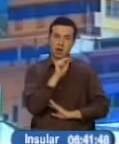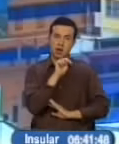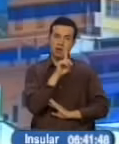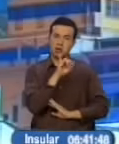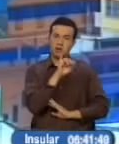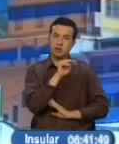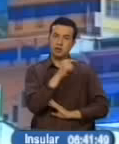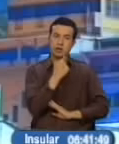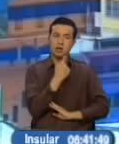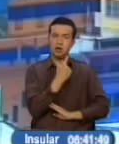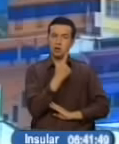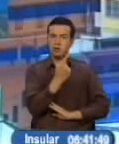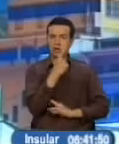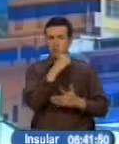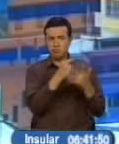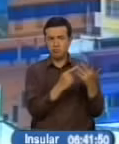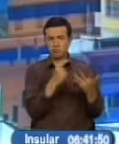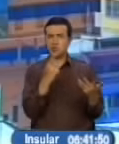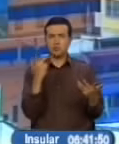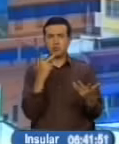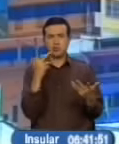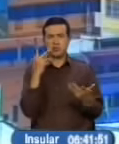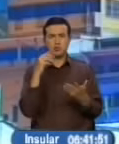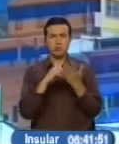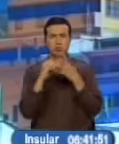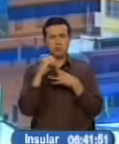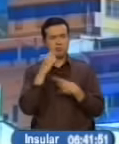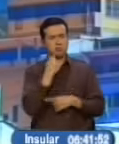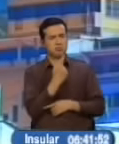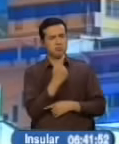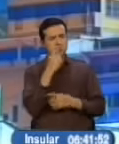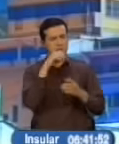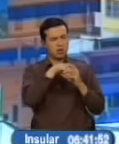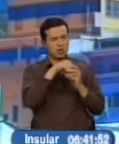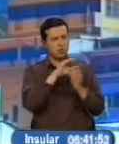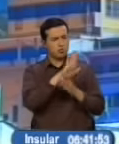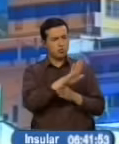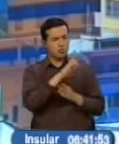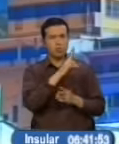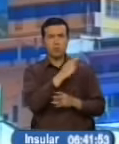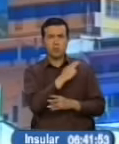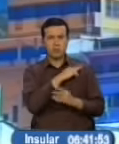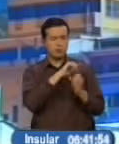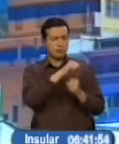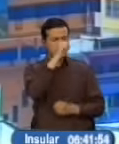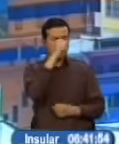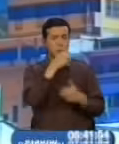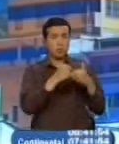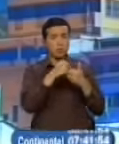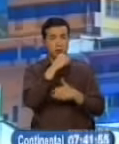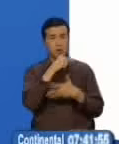entidad estatal asegura que se han detectado situaciones preocupantes al interior de dicho centro de estudios.